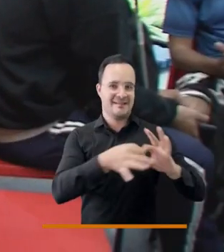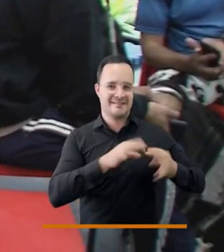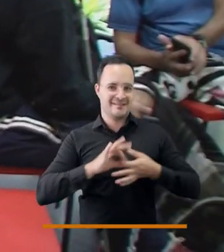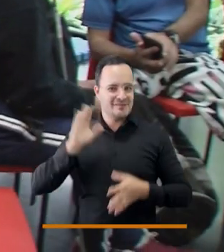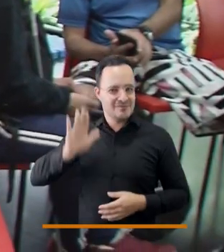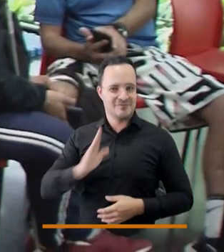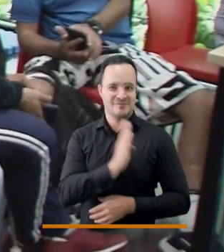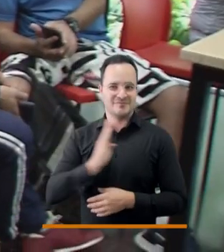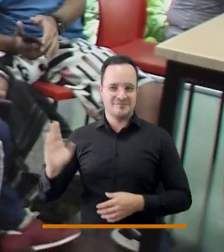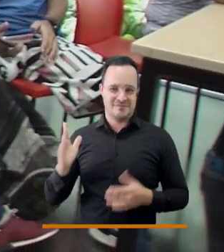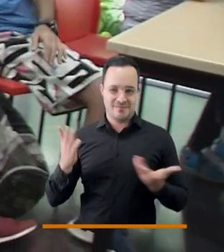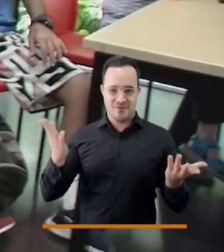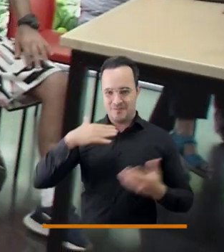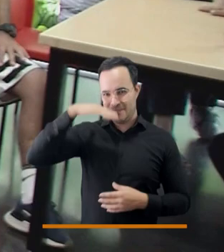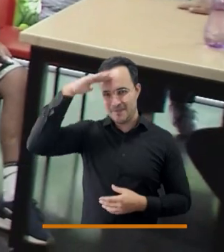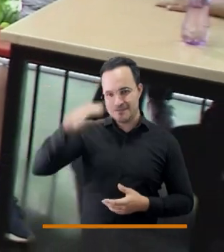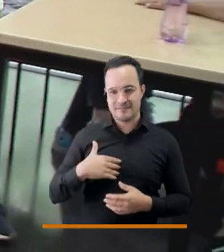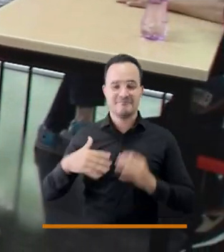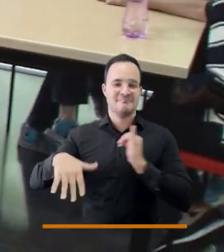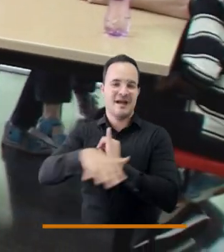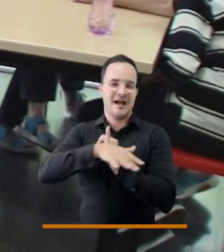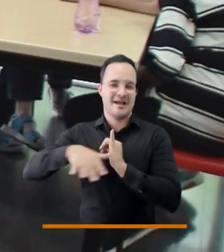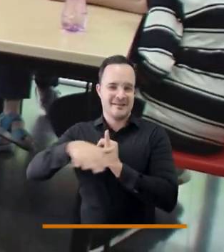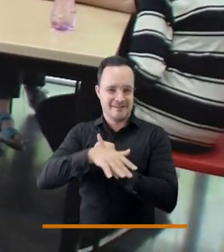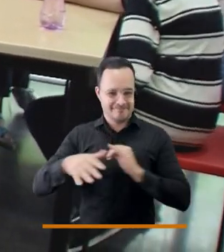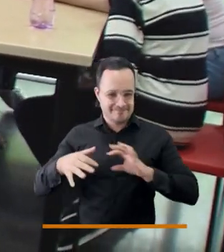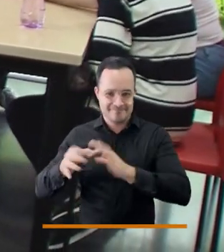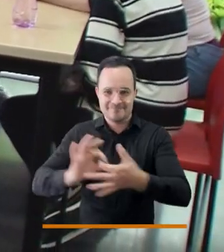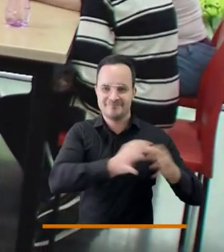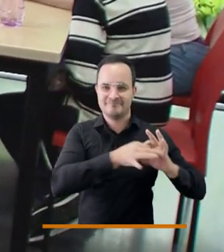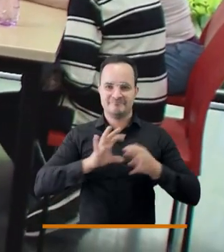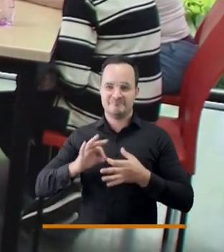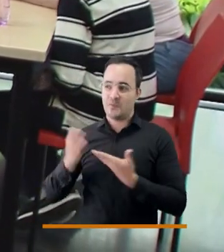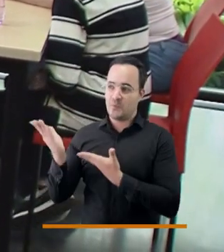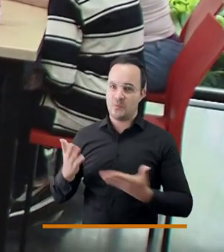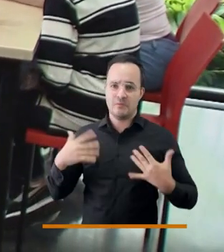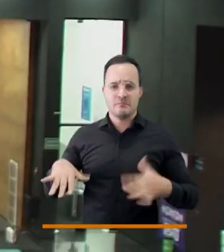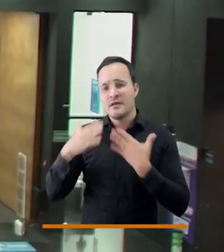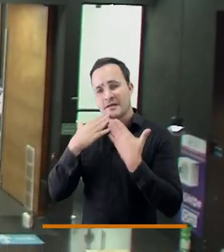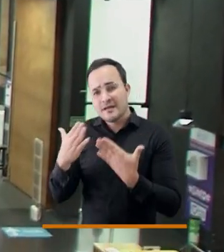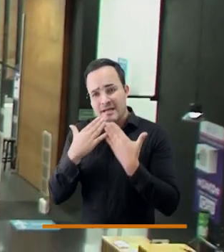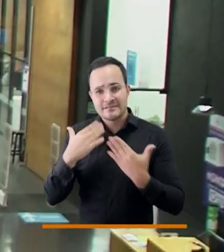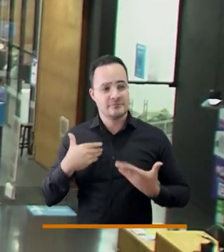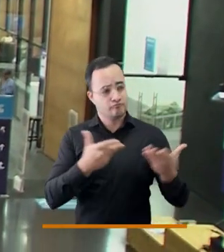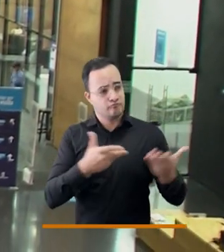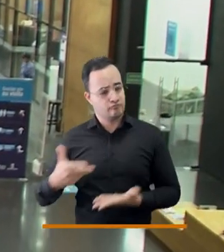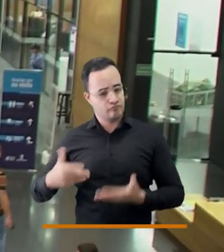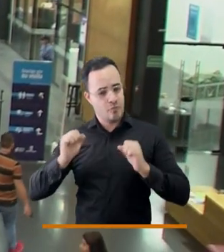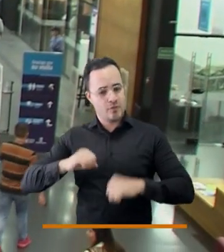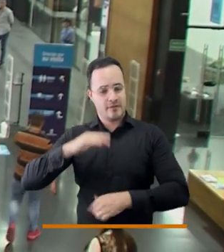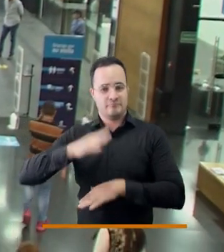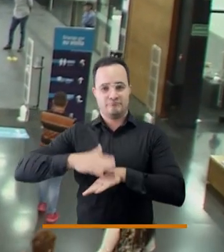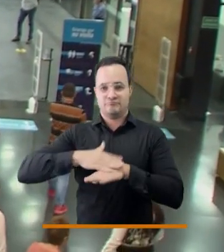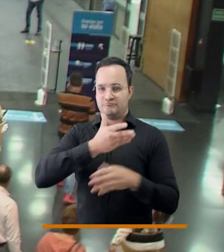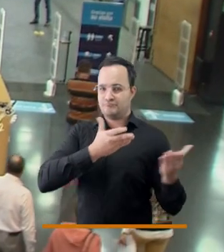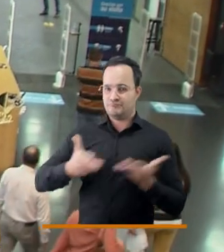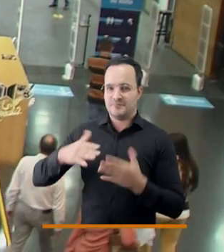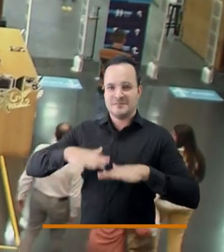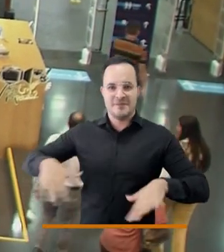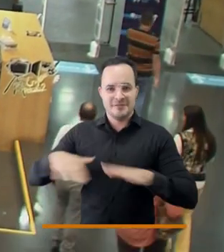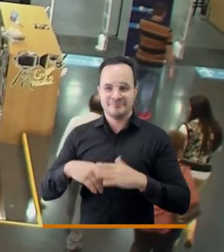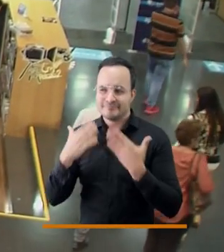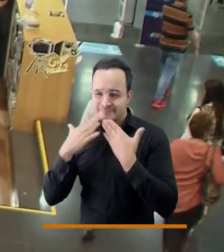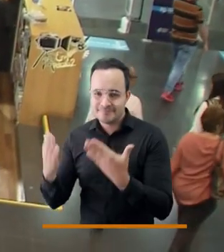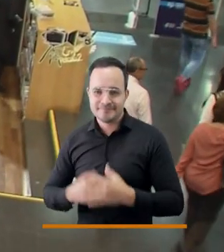de bibliotecas de Medellín y el área metropolitana, a quienes les agradecemos enormemente por acogernos el día de hoy. Y desde